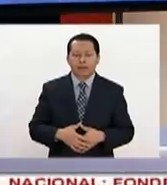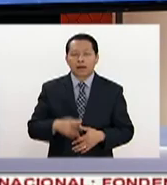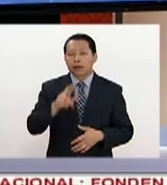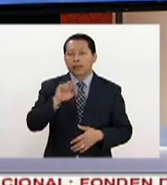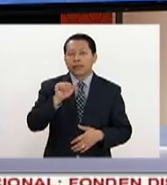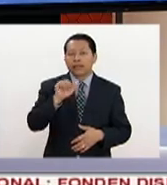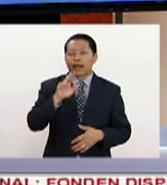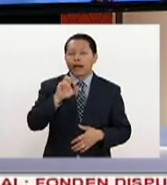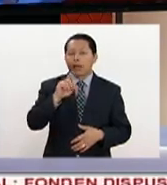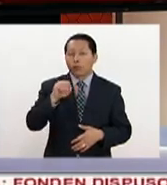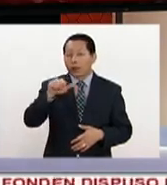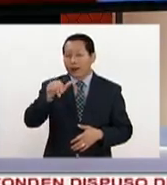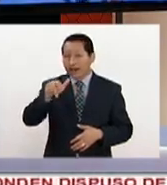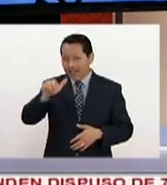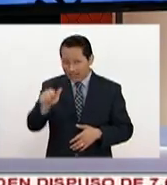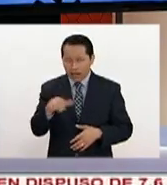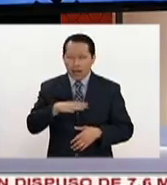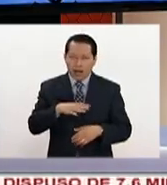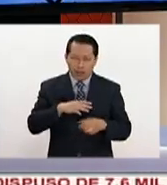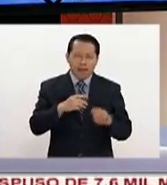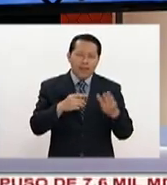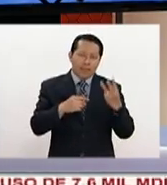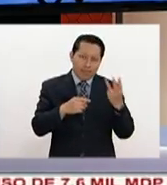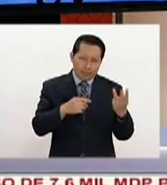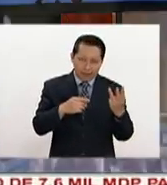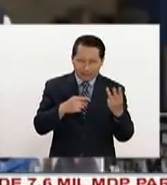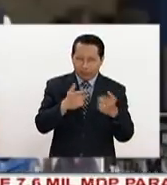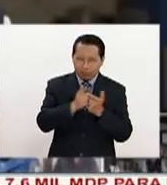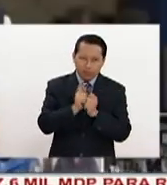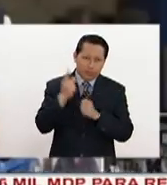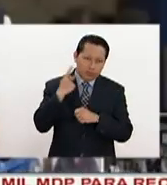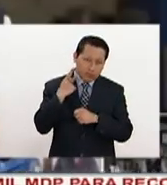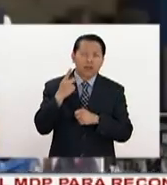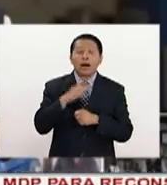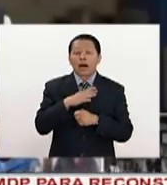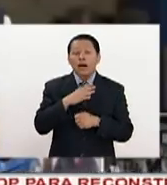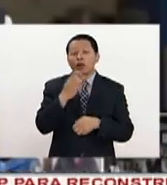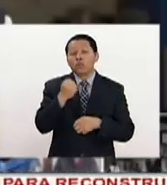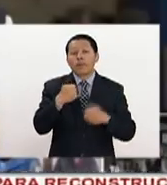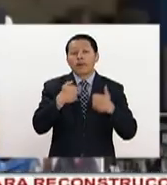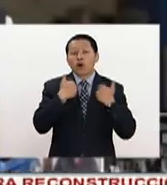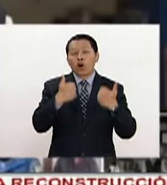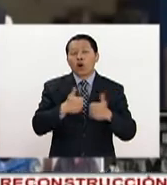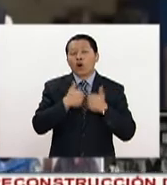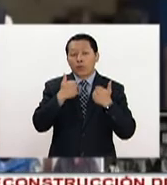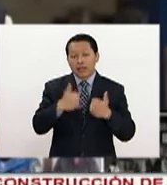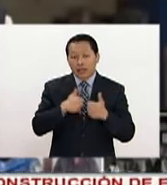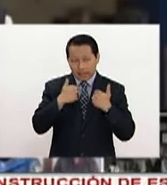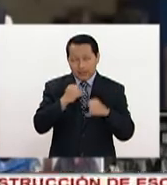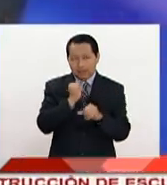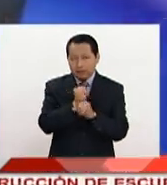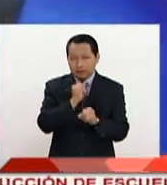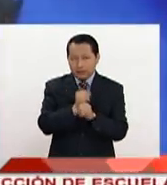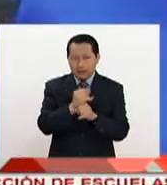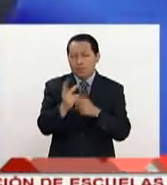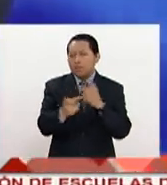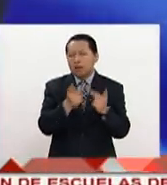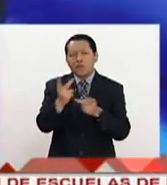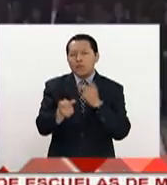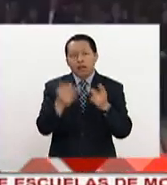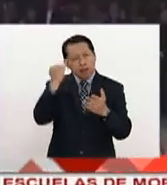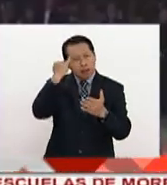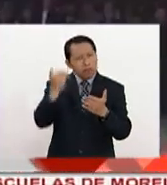Ricardo Anaya, precandidato a la presidencia por la Coalición por México al Frente, dialogó con 9 jóvenes vía internet. Fue cuestionado sobre sus